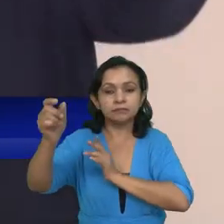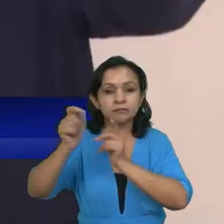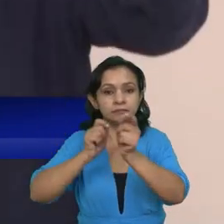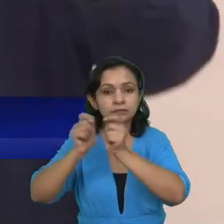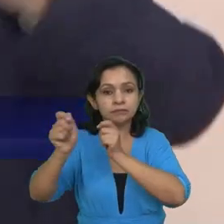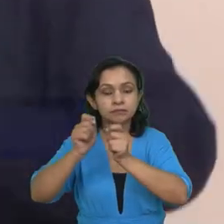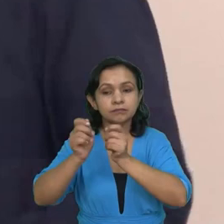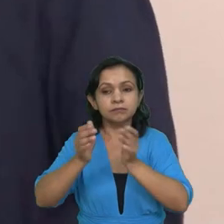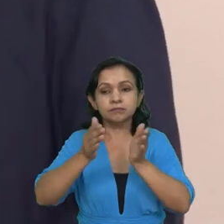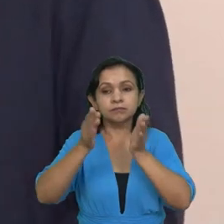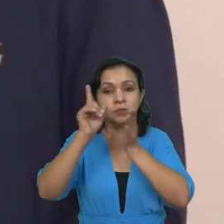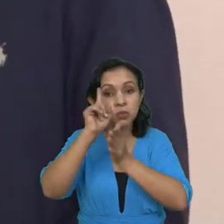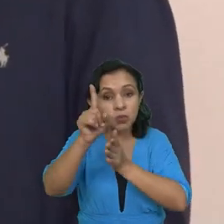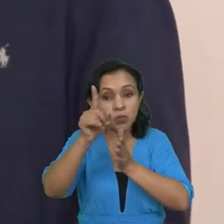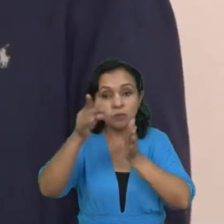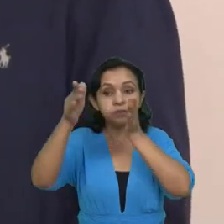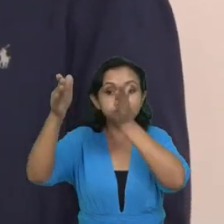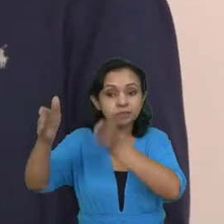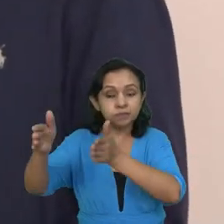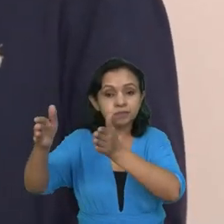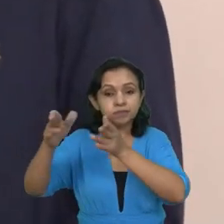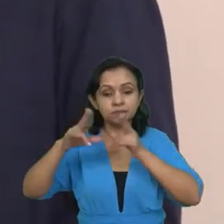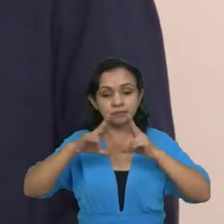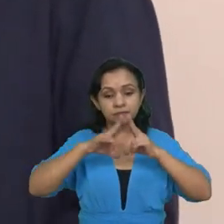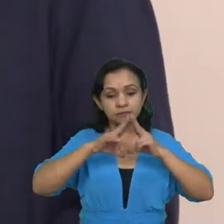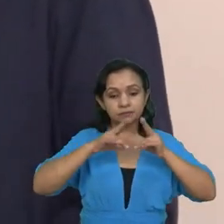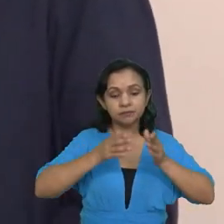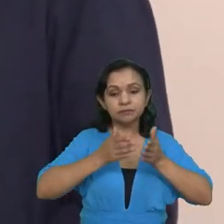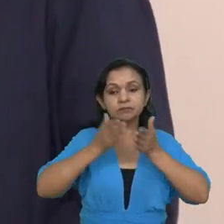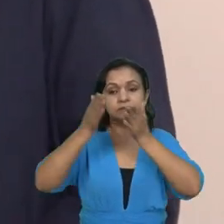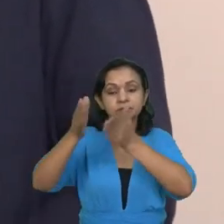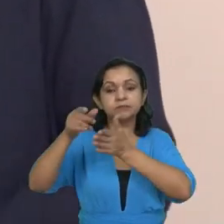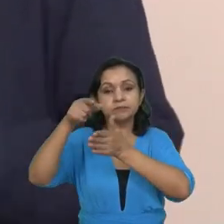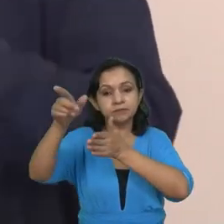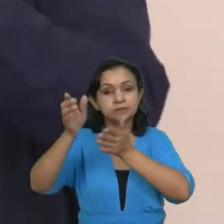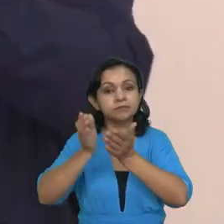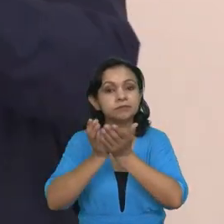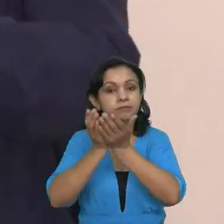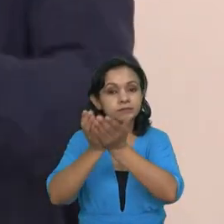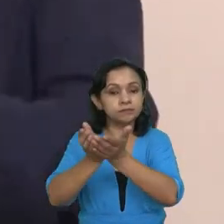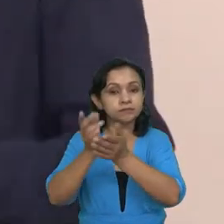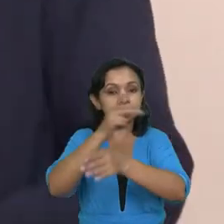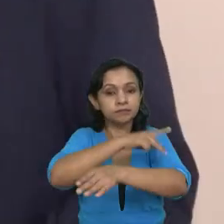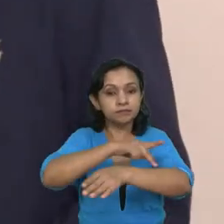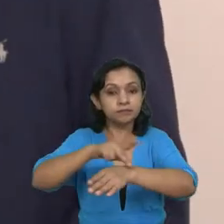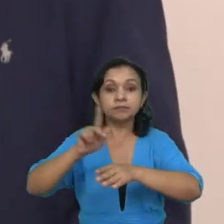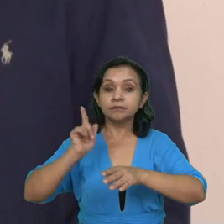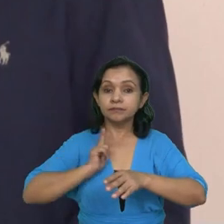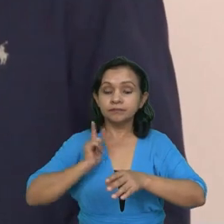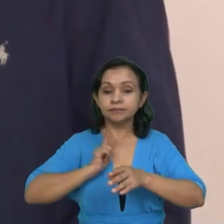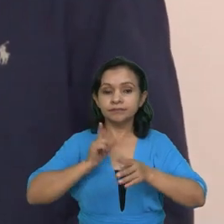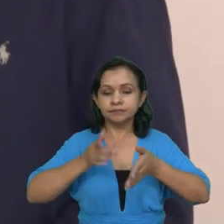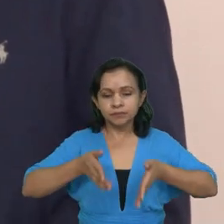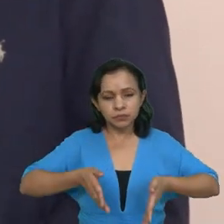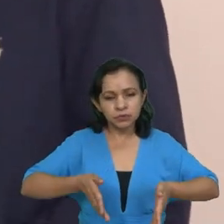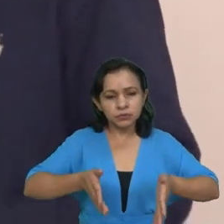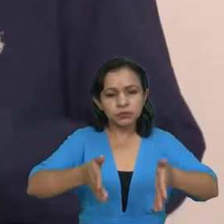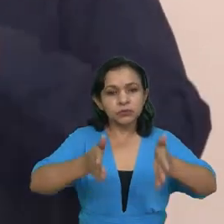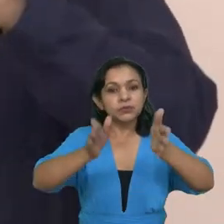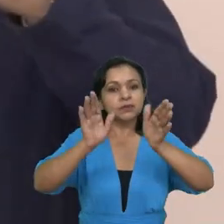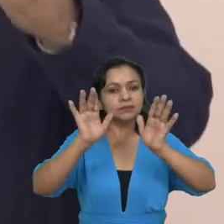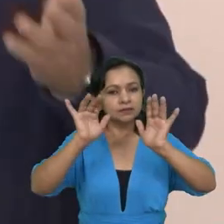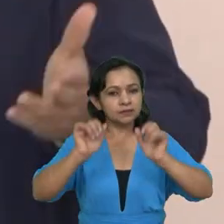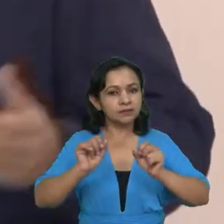transportar un contenedor de nicaragua a esos puerto pero ahora que ya tenemos carreteras en el caribe